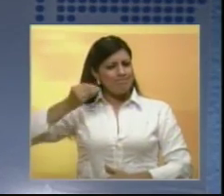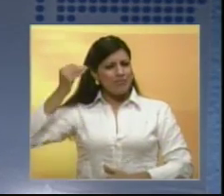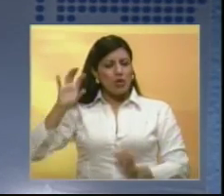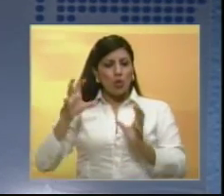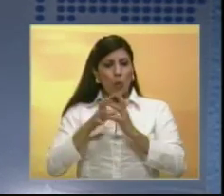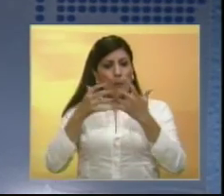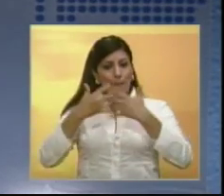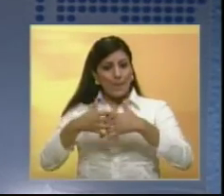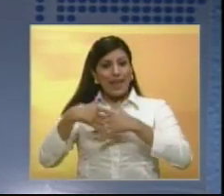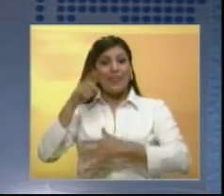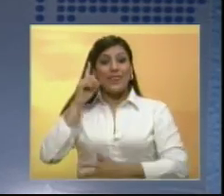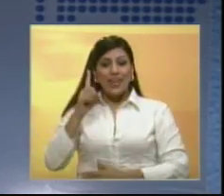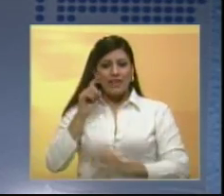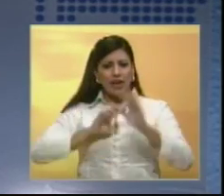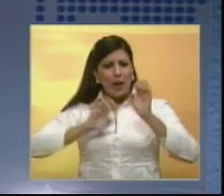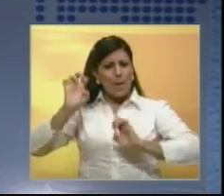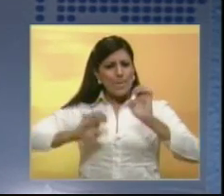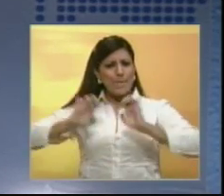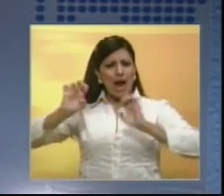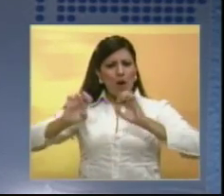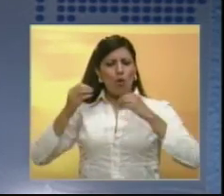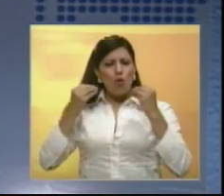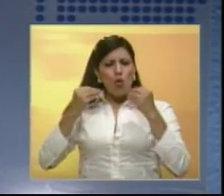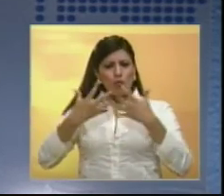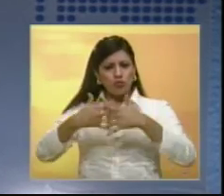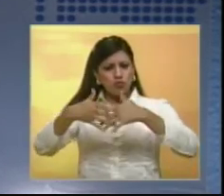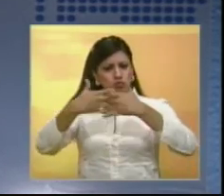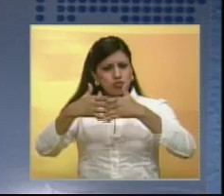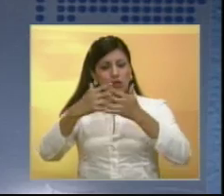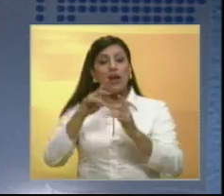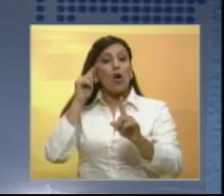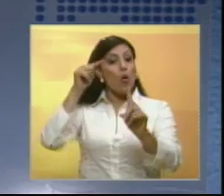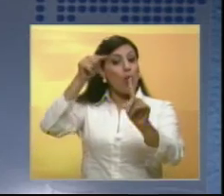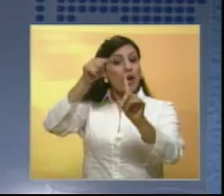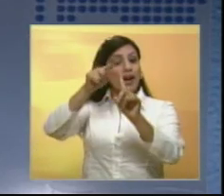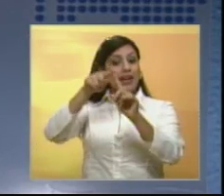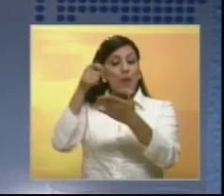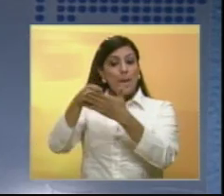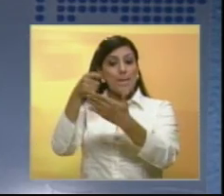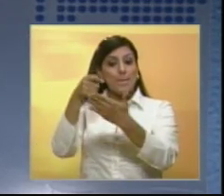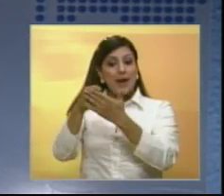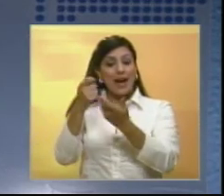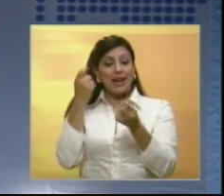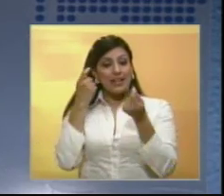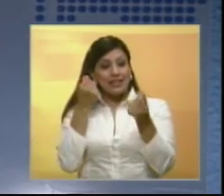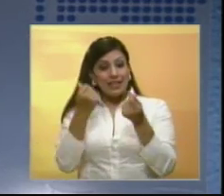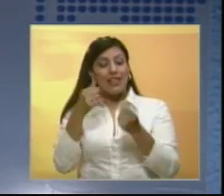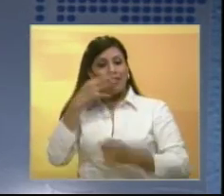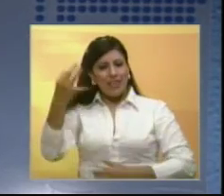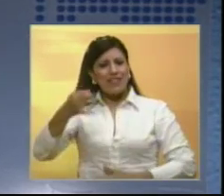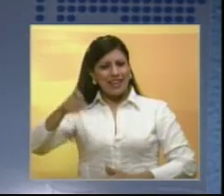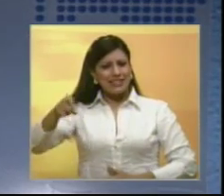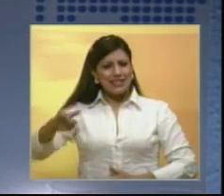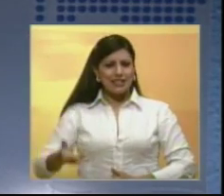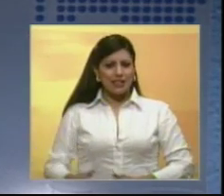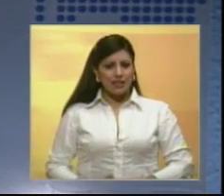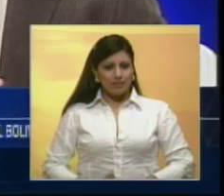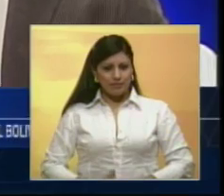sector empresarial debería evaluar su estructura de producción, abocándose a invertir en aquellos recursos que realmente